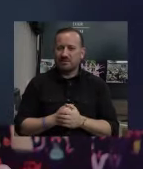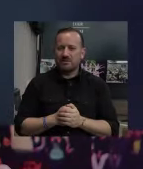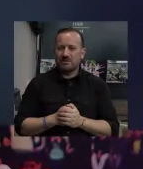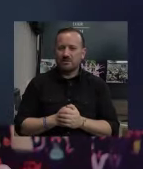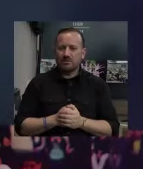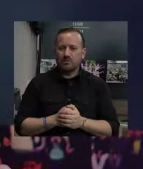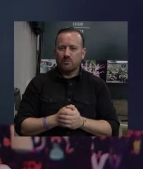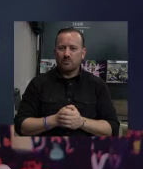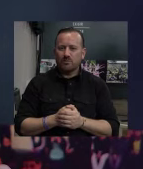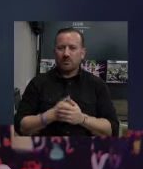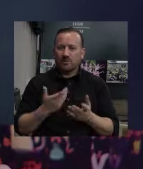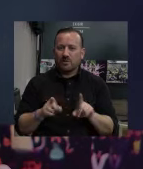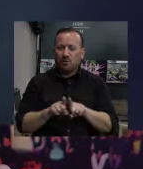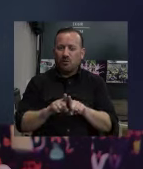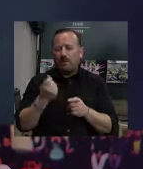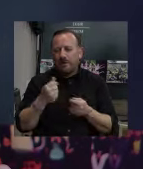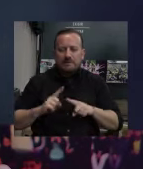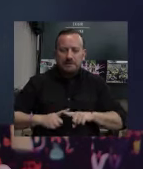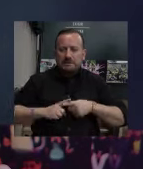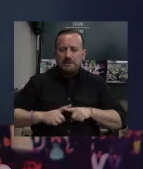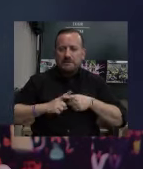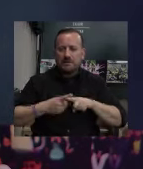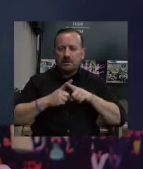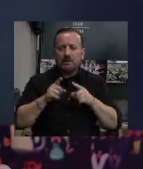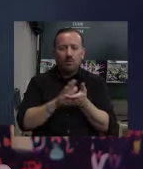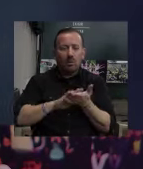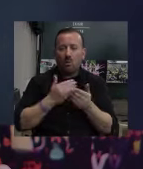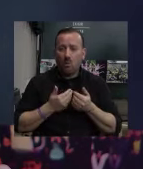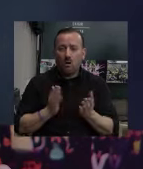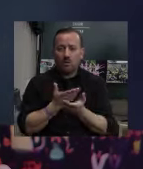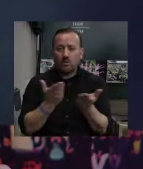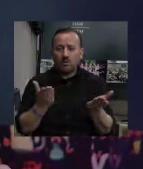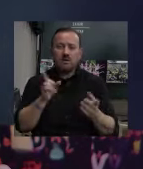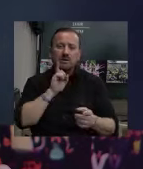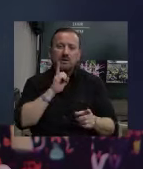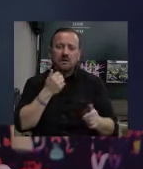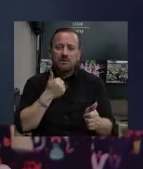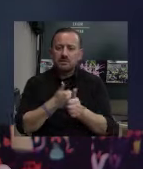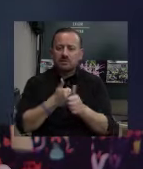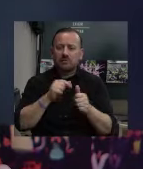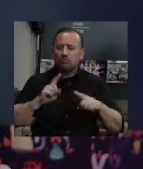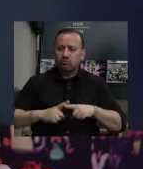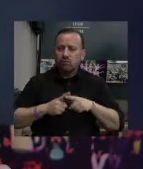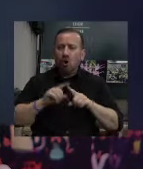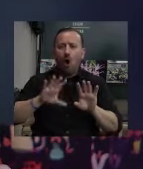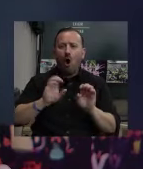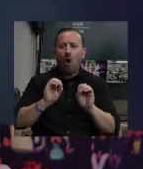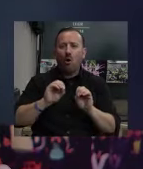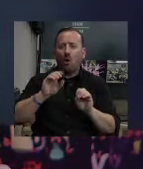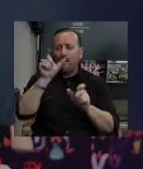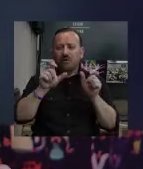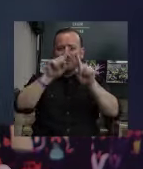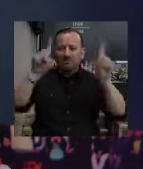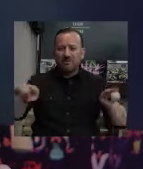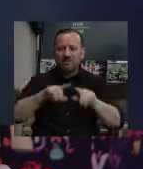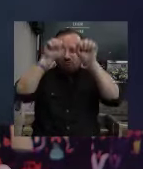desafío eso es como tejer si cualquiera de ustedes ha estado cerca a un telar o a una persona que teje